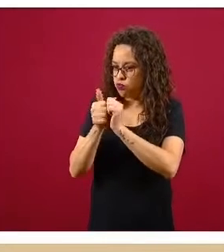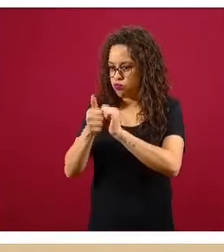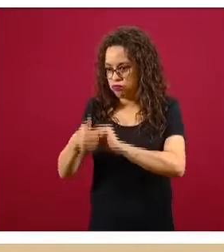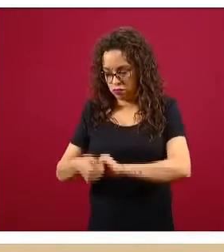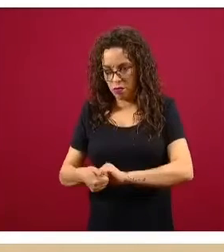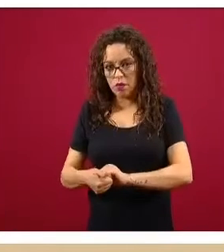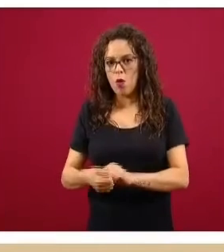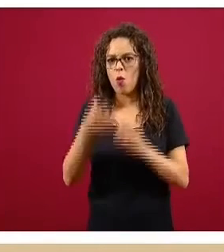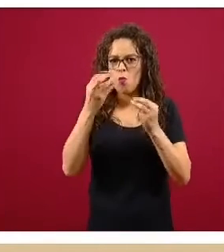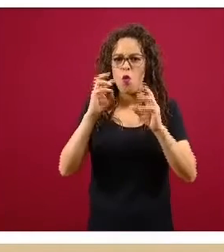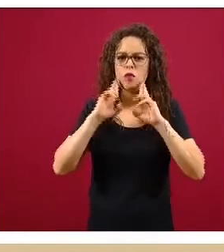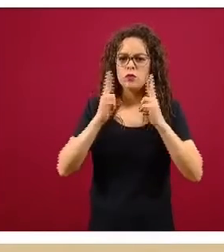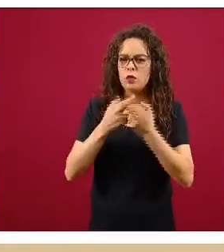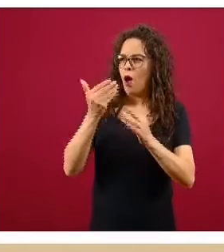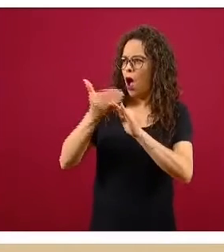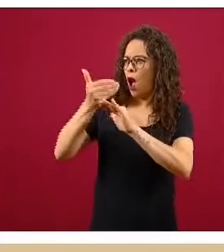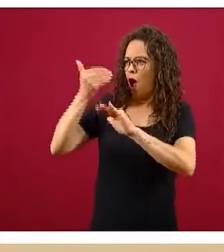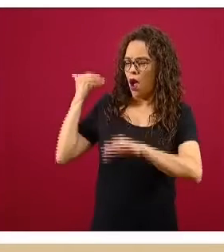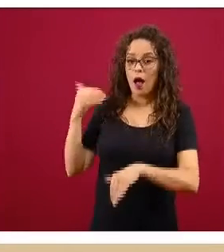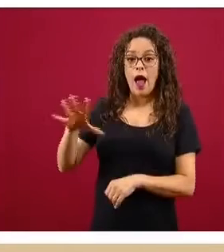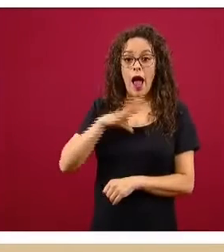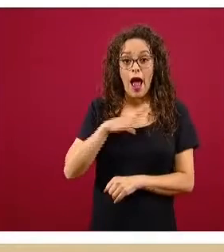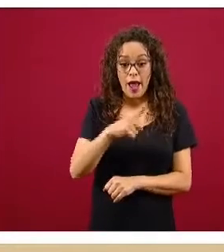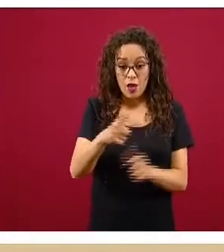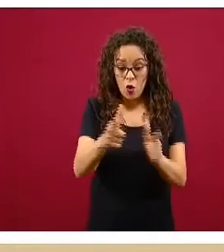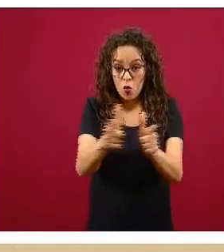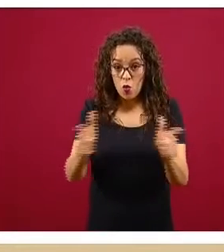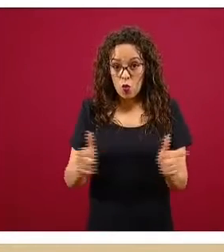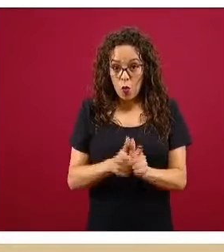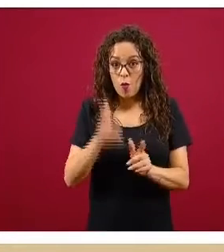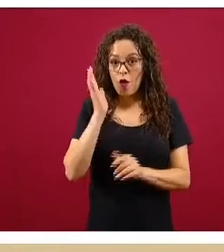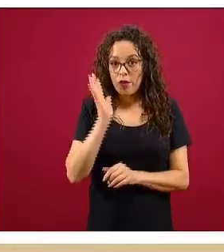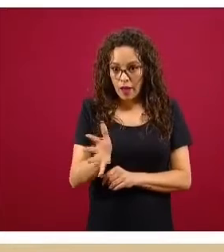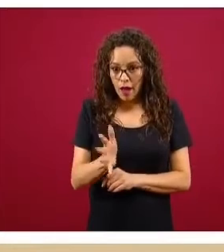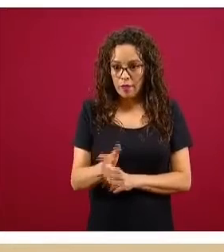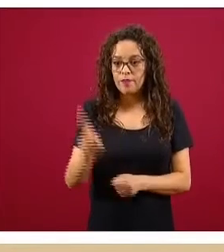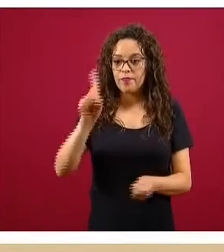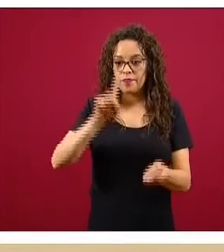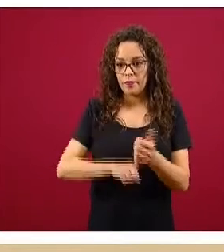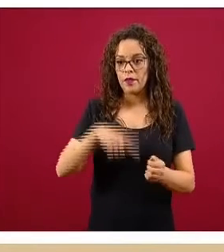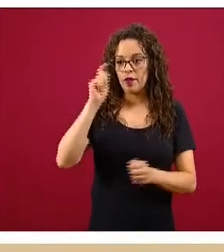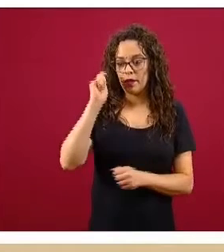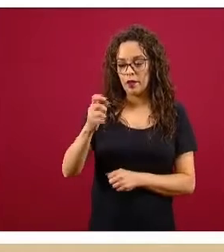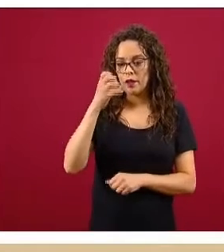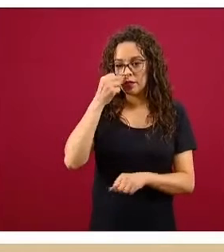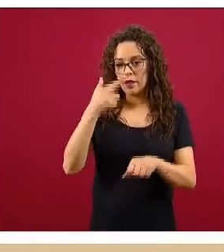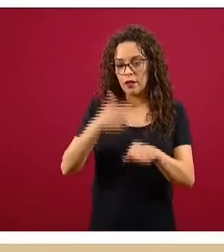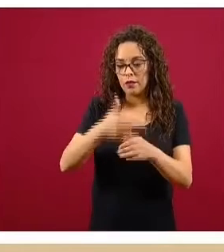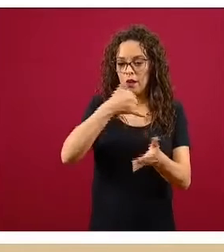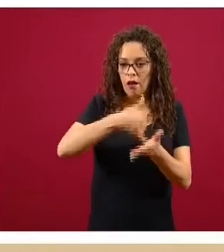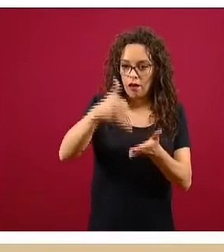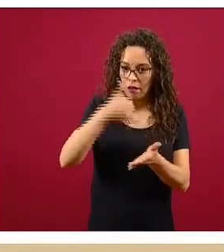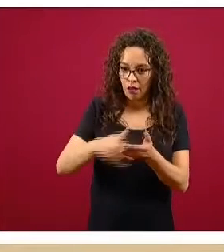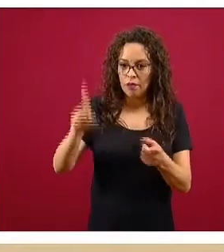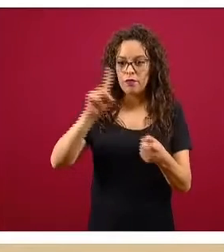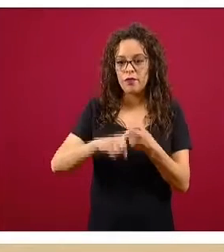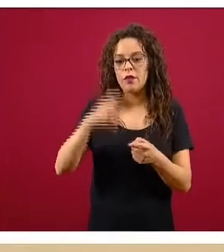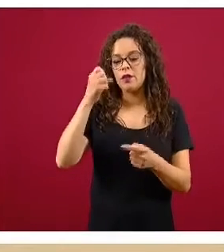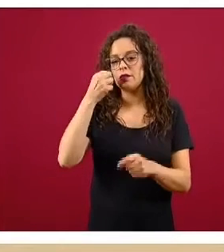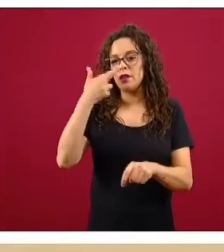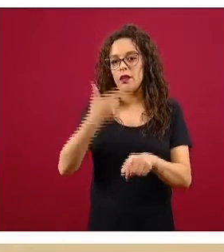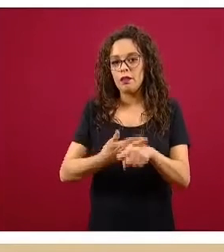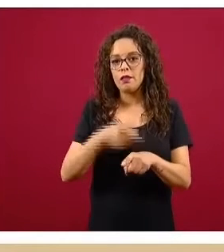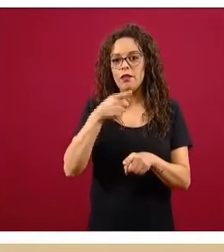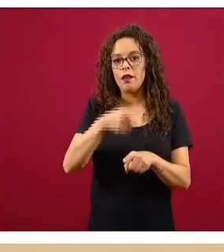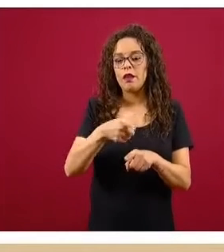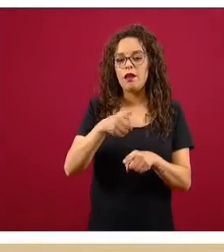que hemos tenido, se conformó este grupo inicialmente con la Secretaría de Agricultura, la Secretaría de Medio Ambiente, la Secretaría de Economía y la